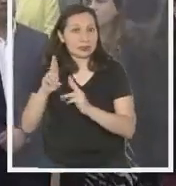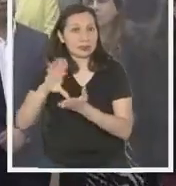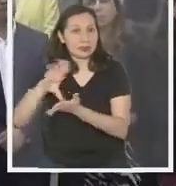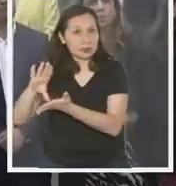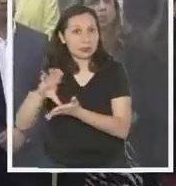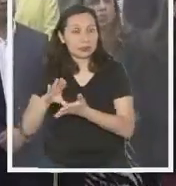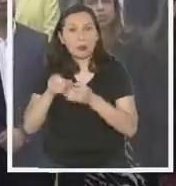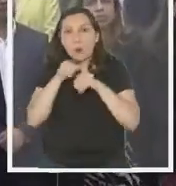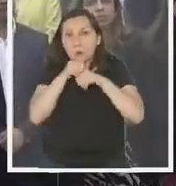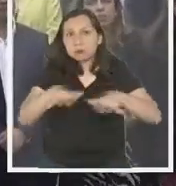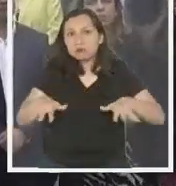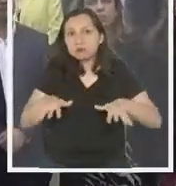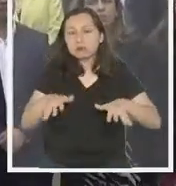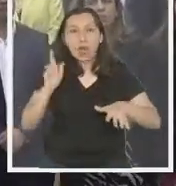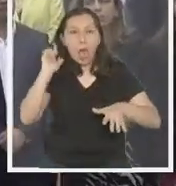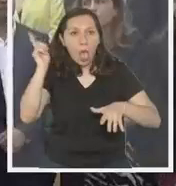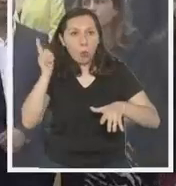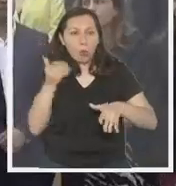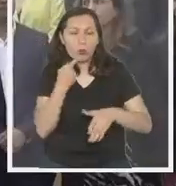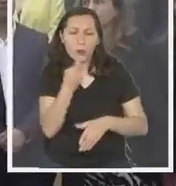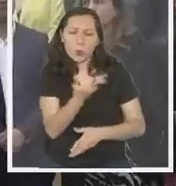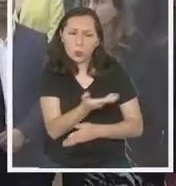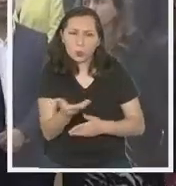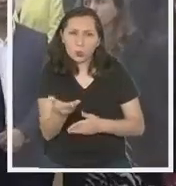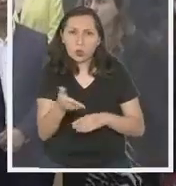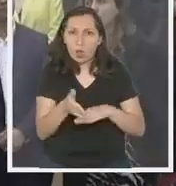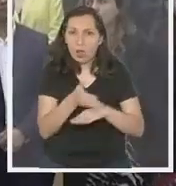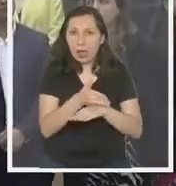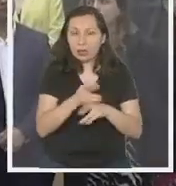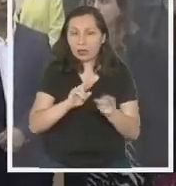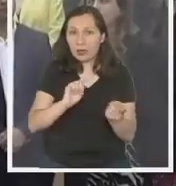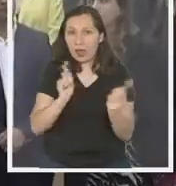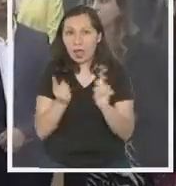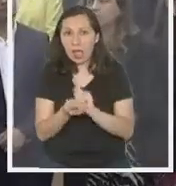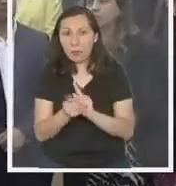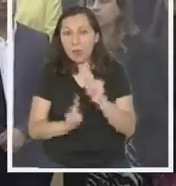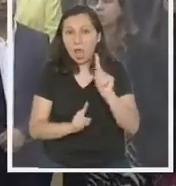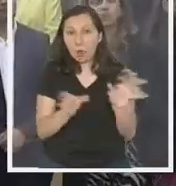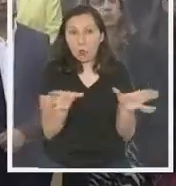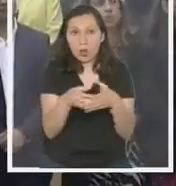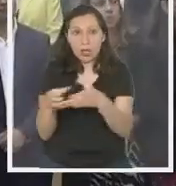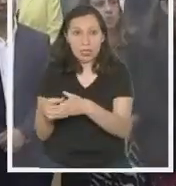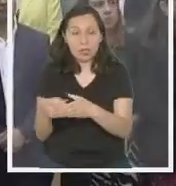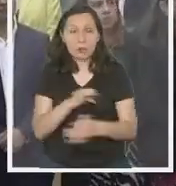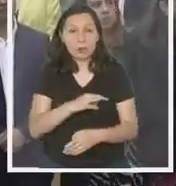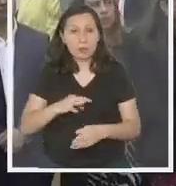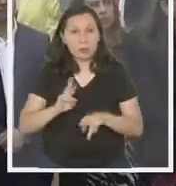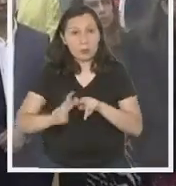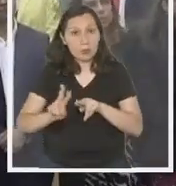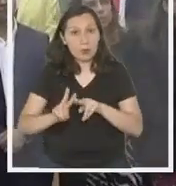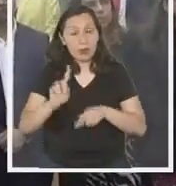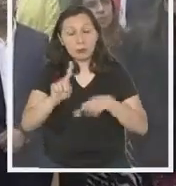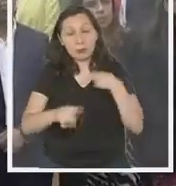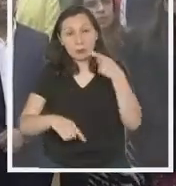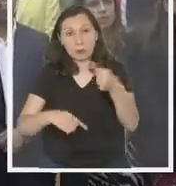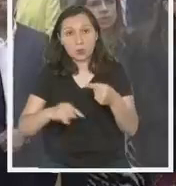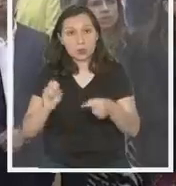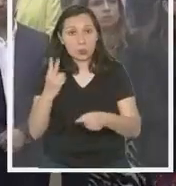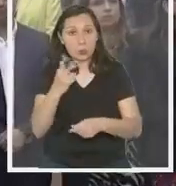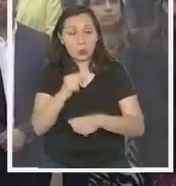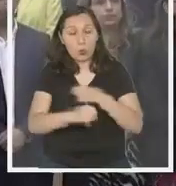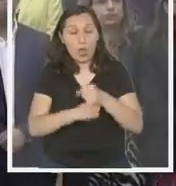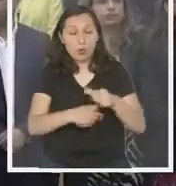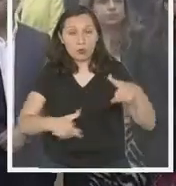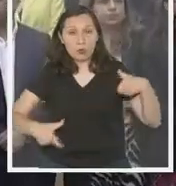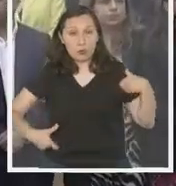filtrado desde esa propia cartera. Quería preguntarle para usted, ¿esto adelanta los cambios en los equipos de las carteras que prepara el gobierno de cara al segundo año de